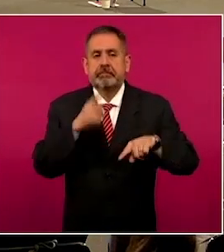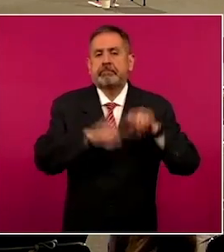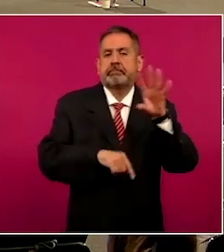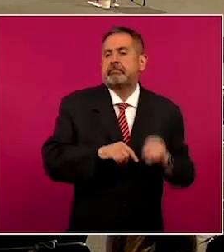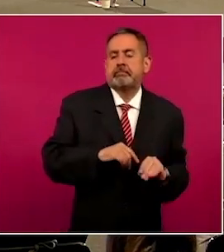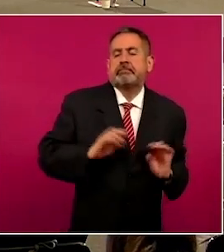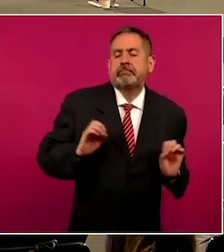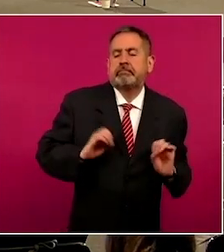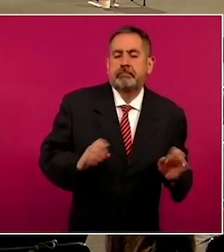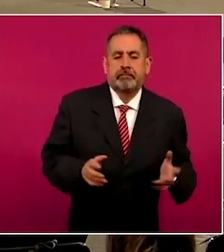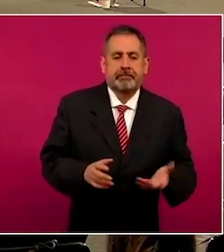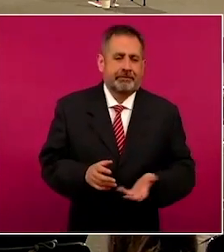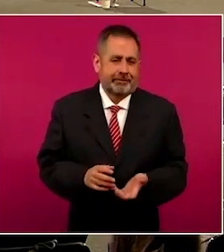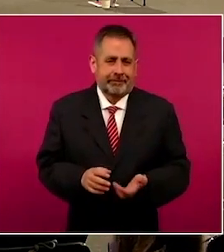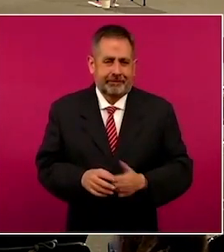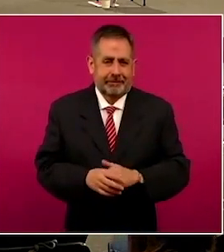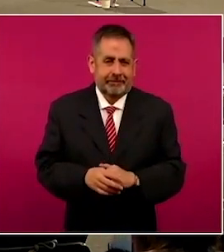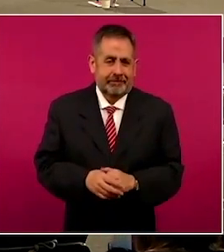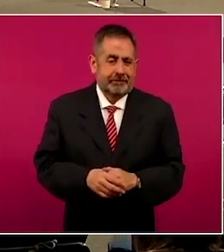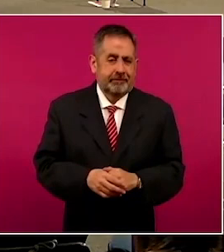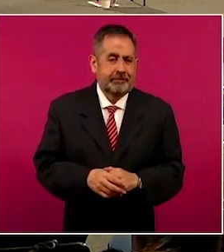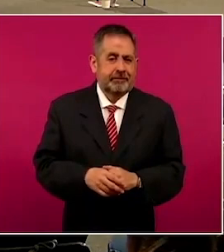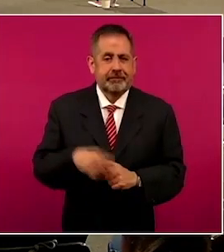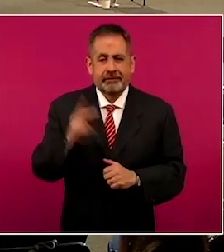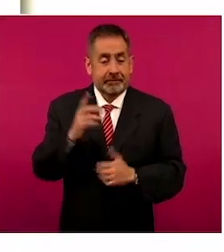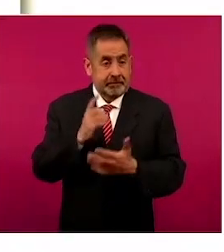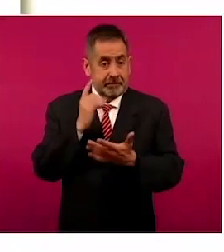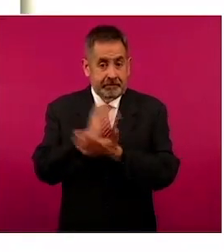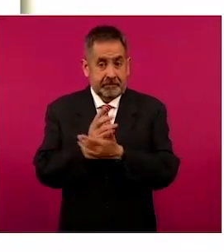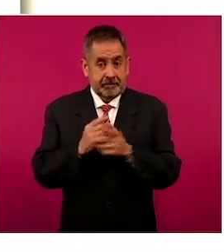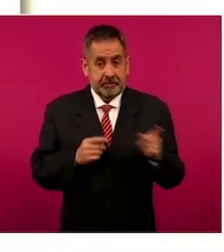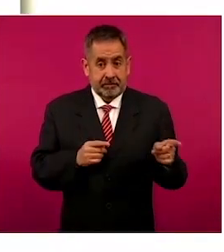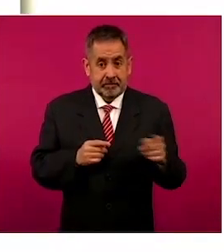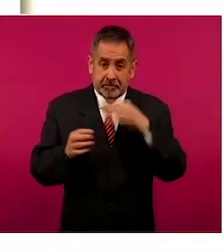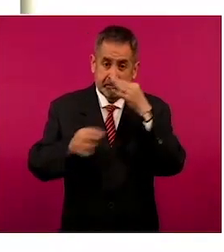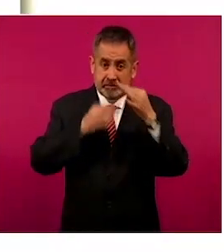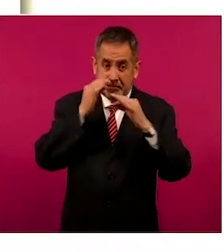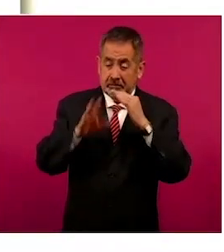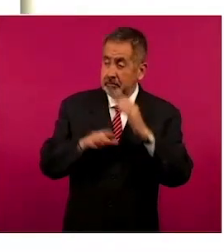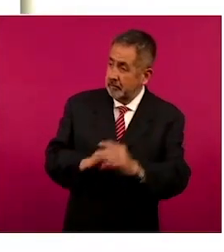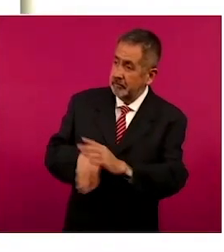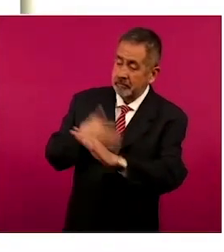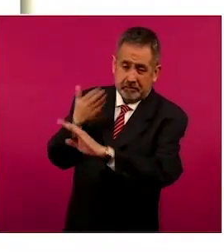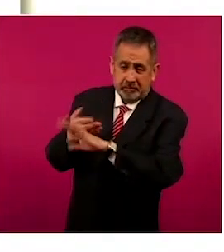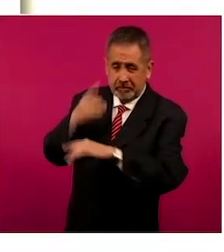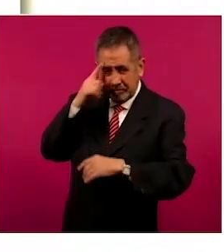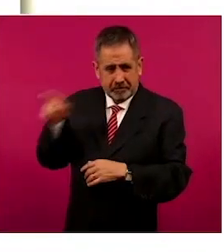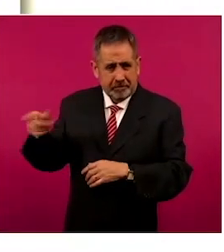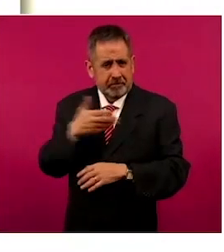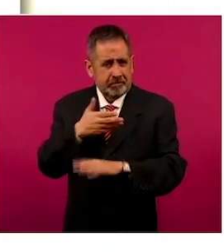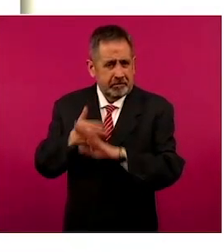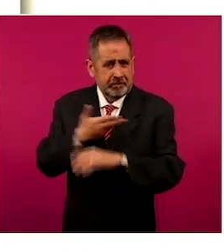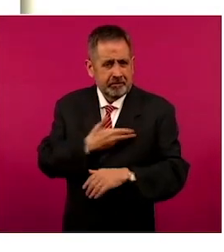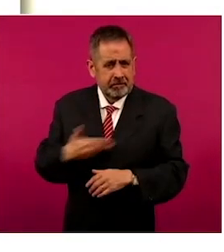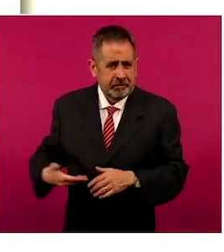mensaje pero no fue lo único que usa esa nota para atacar al presidente